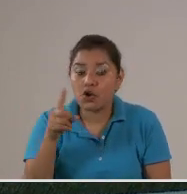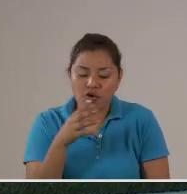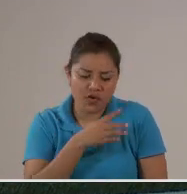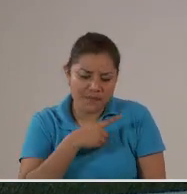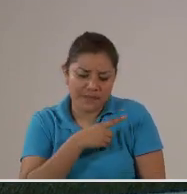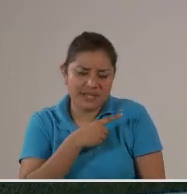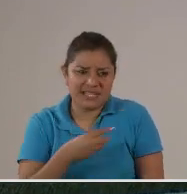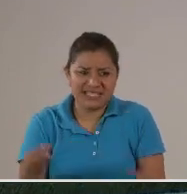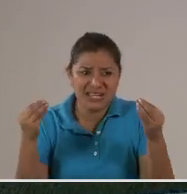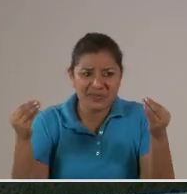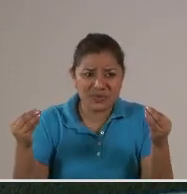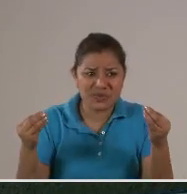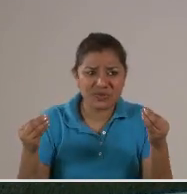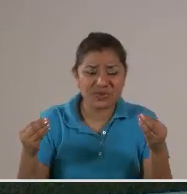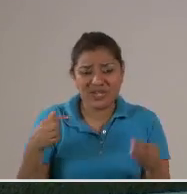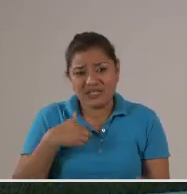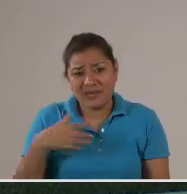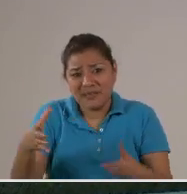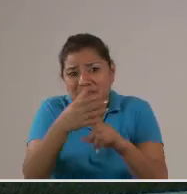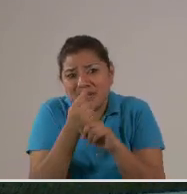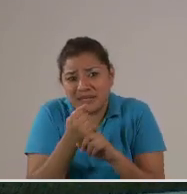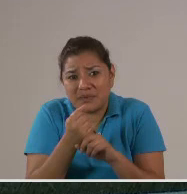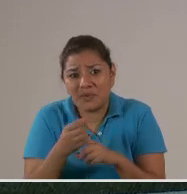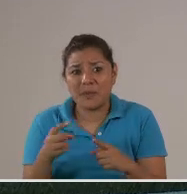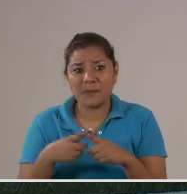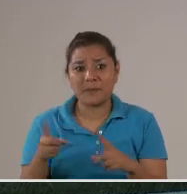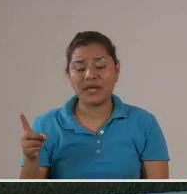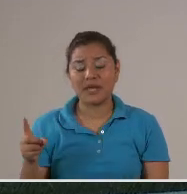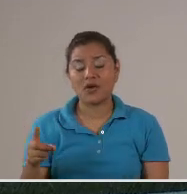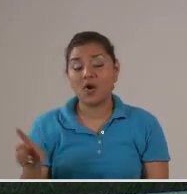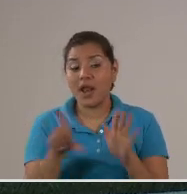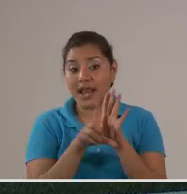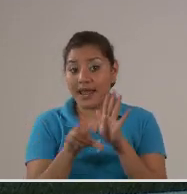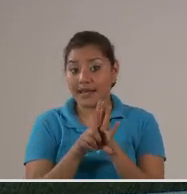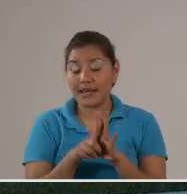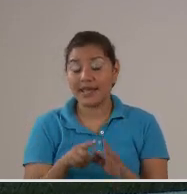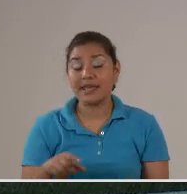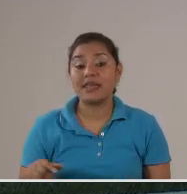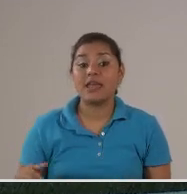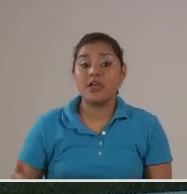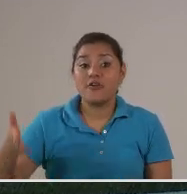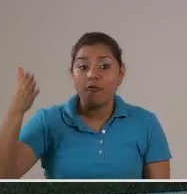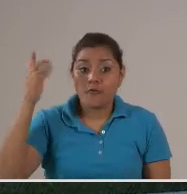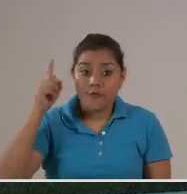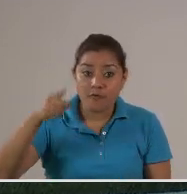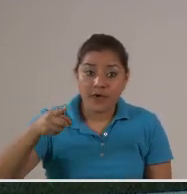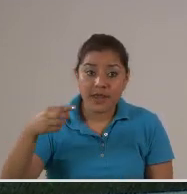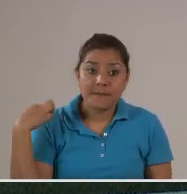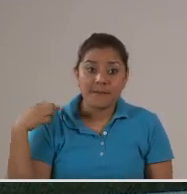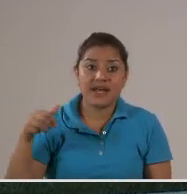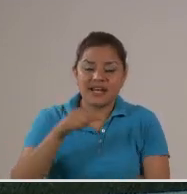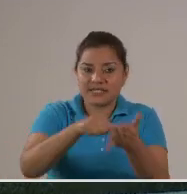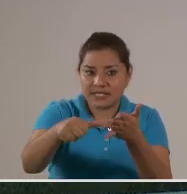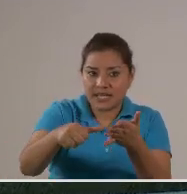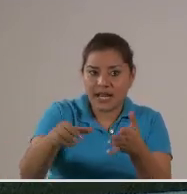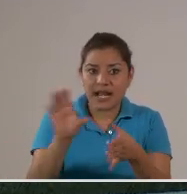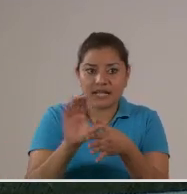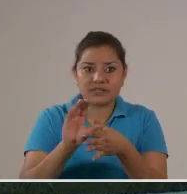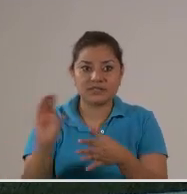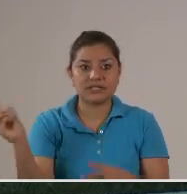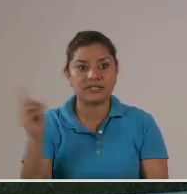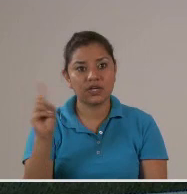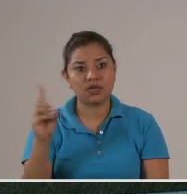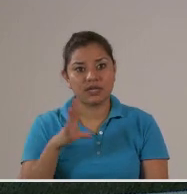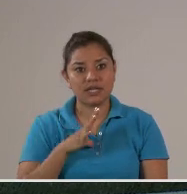porque no pude dejar de codiciar entonces la ley no era para justificar sino que para señalar que cosas no se tenían que hacer pero en el